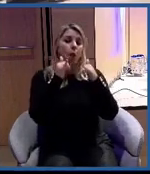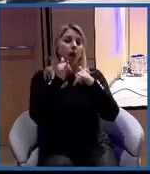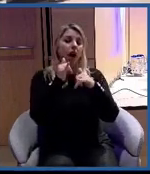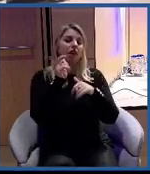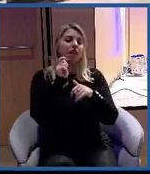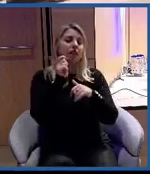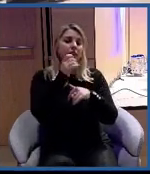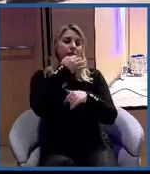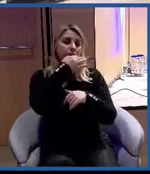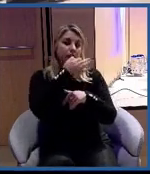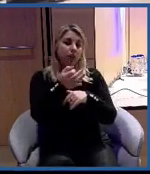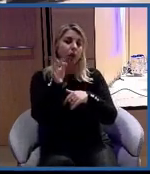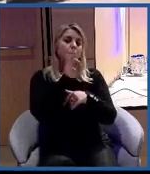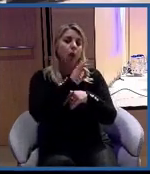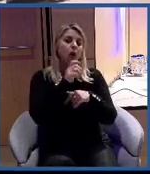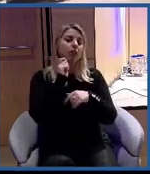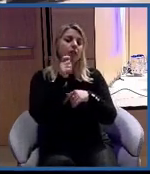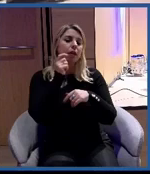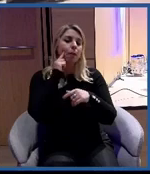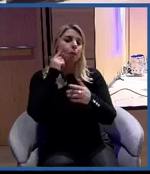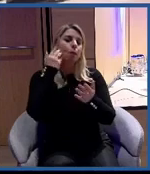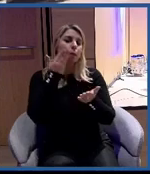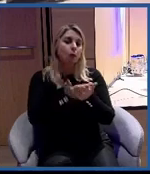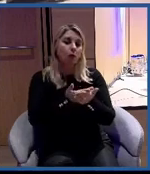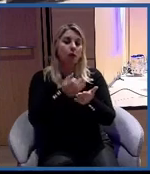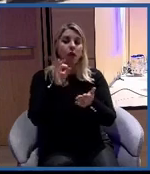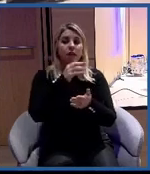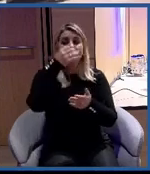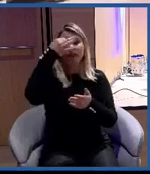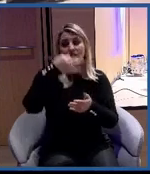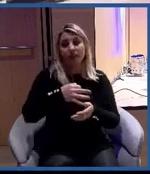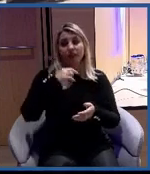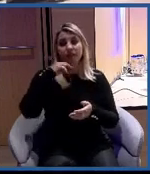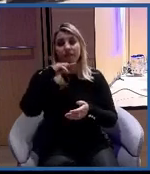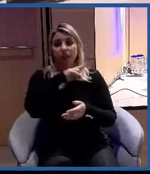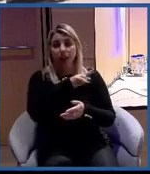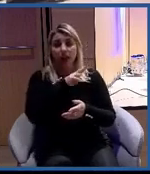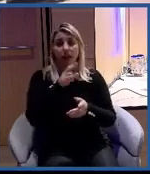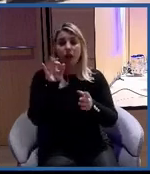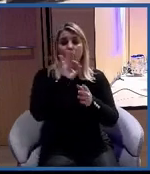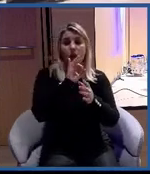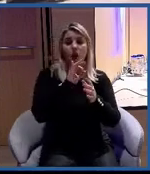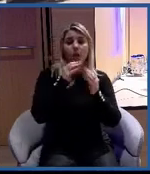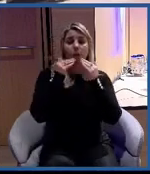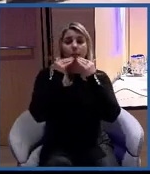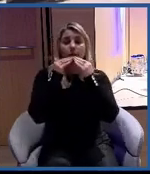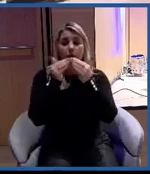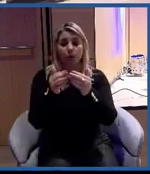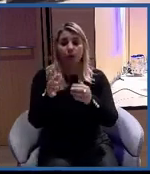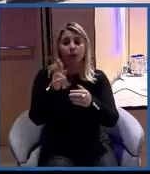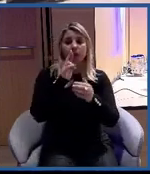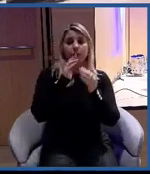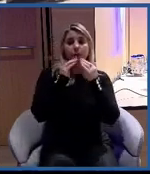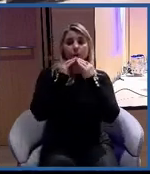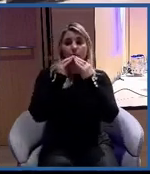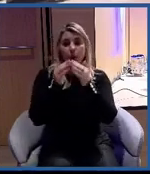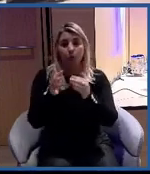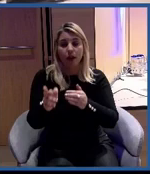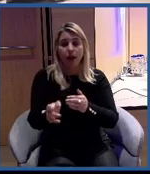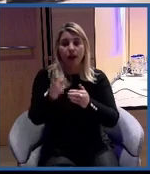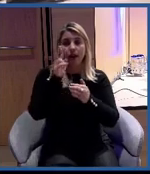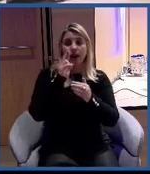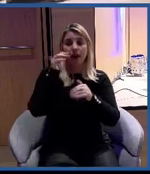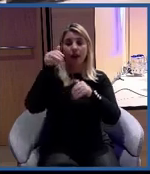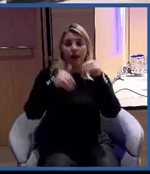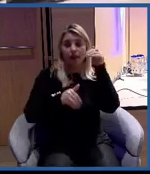propuso tal cosa un verdadero falso una tribia con información más histórica de lo que son las elecciones